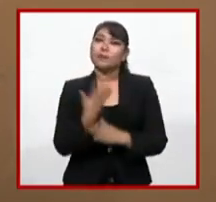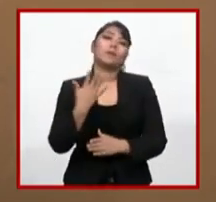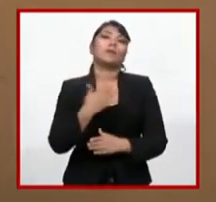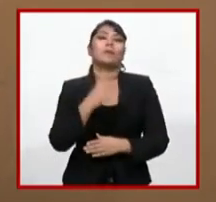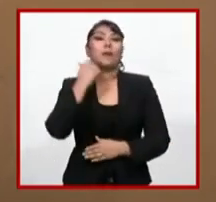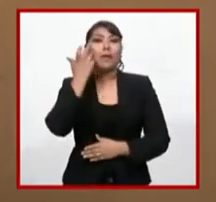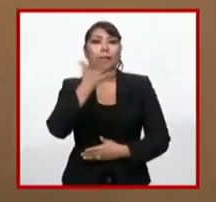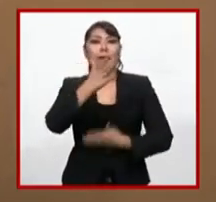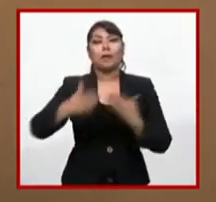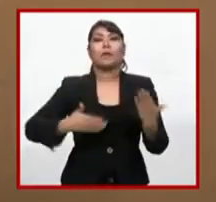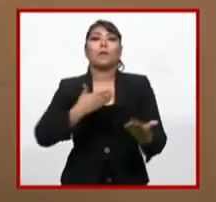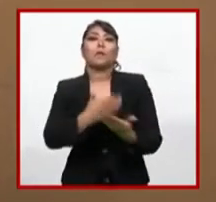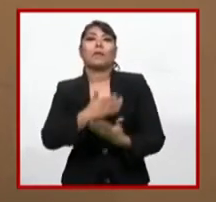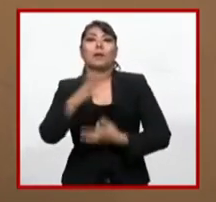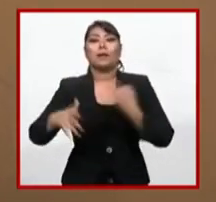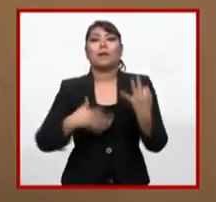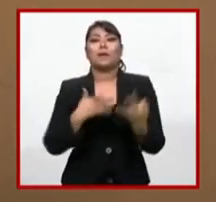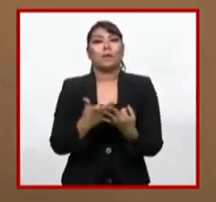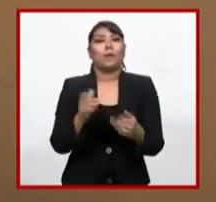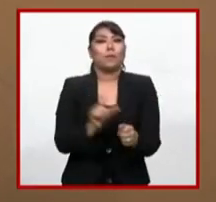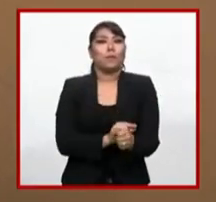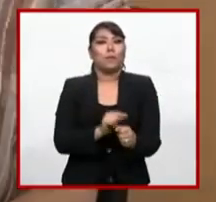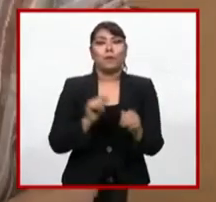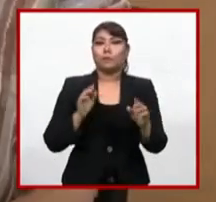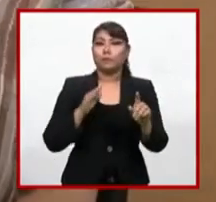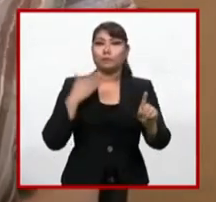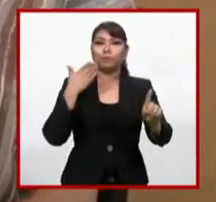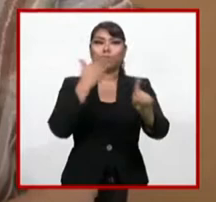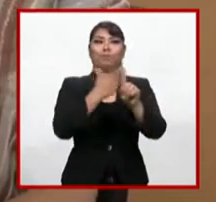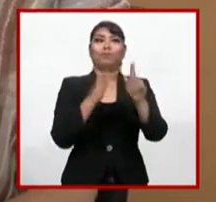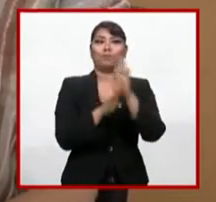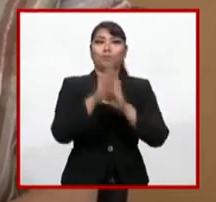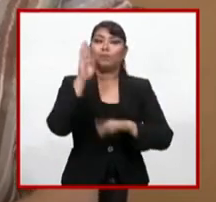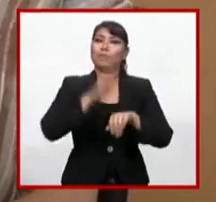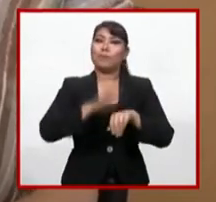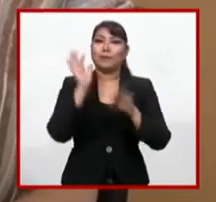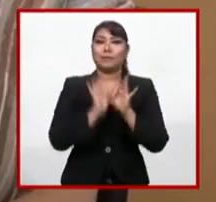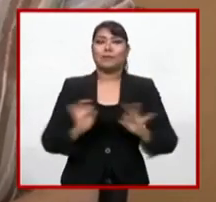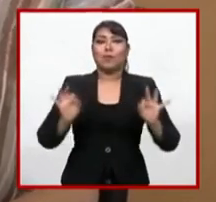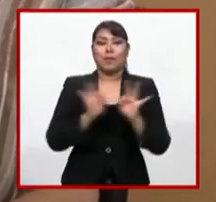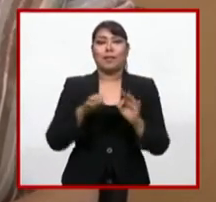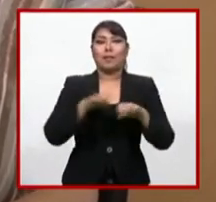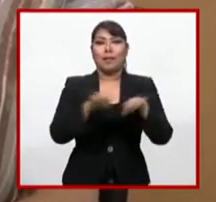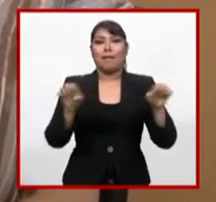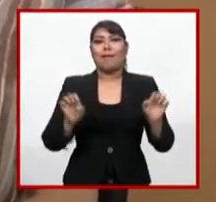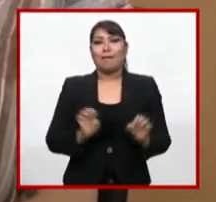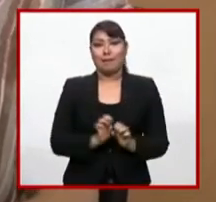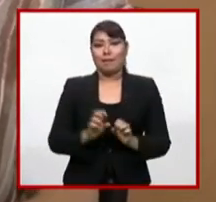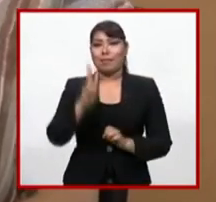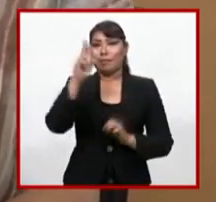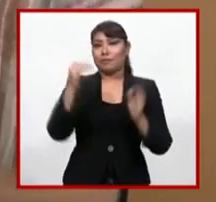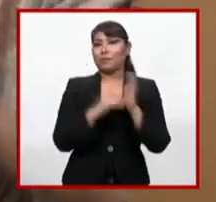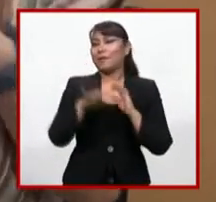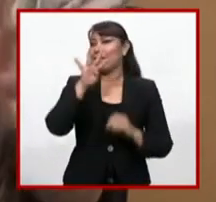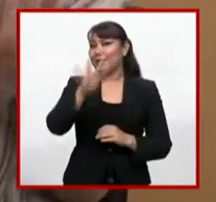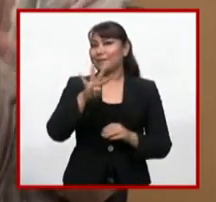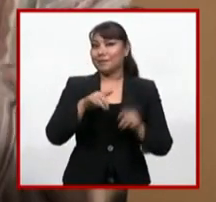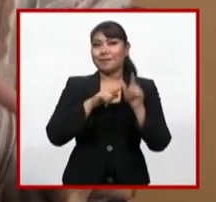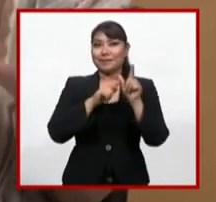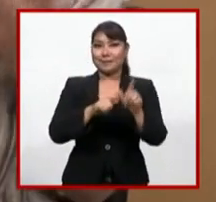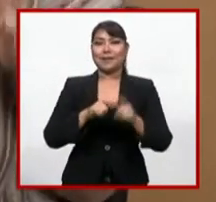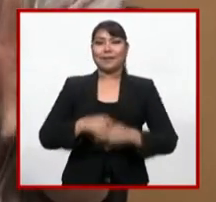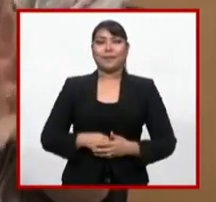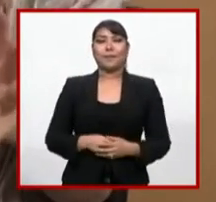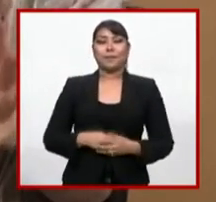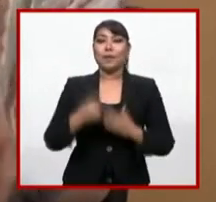todos ustedes de manera muy breve los logros más importantes de este gran equipo a lo largo de este 2019. Todos